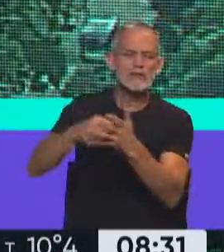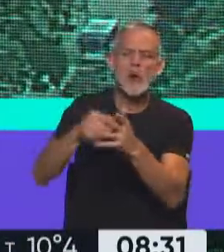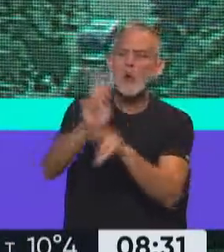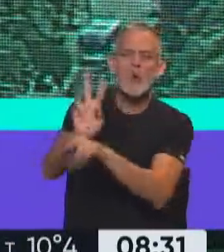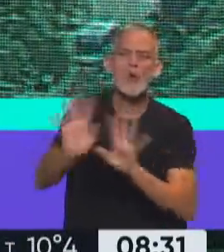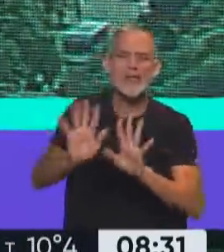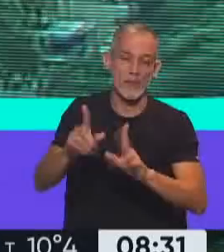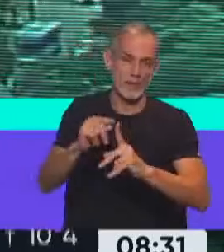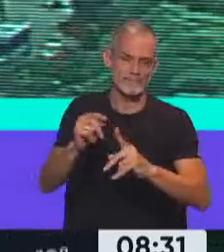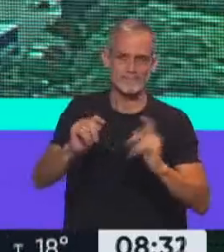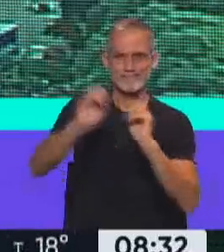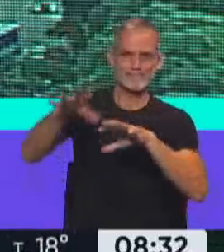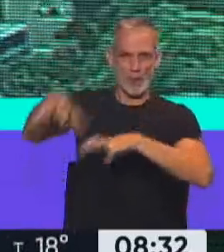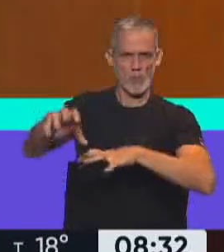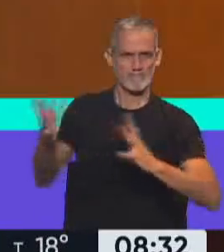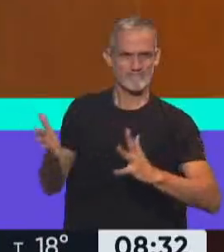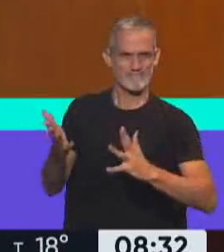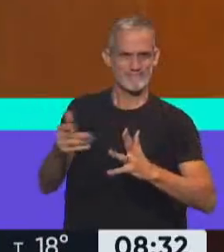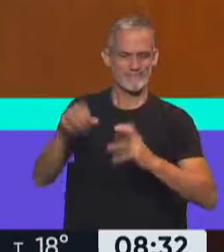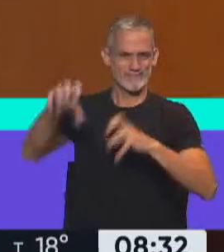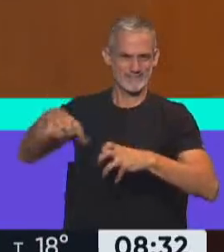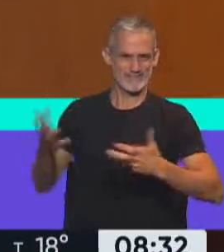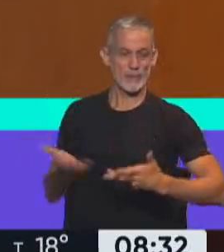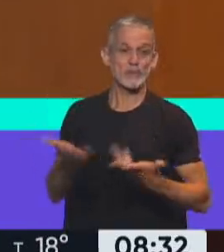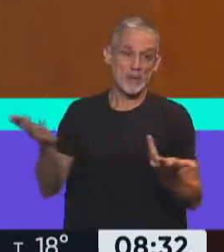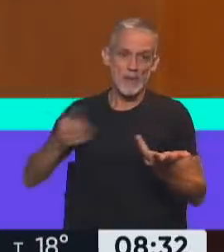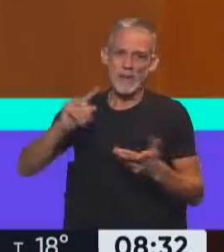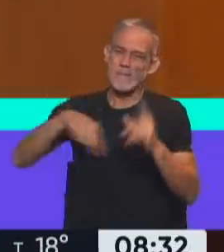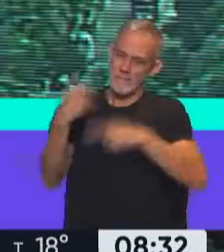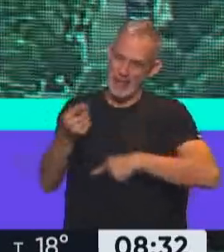la verdad absoluta, sino para poder discutir. Sí, para contrastar las visiones, no hay problema, para mañana lo hacemos. Sí.